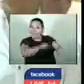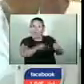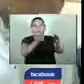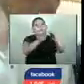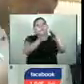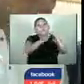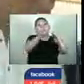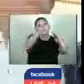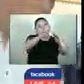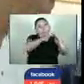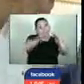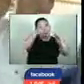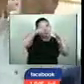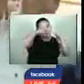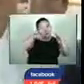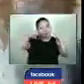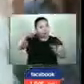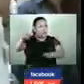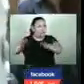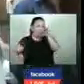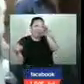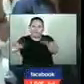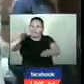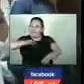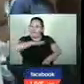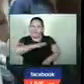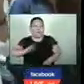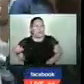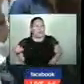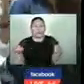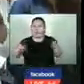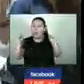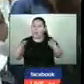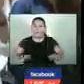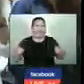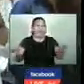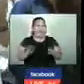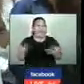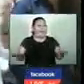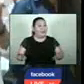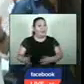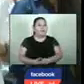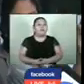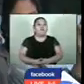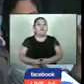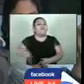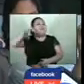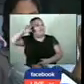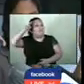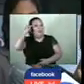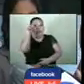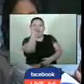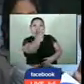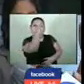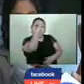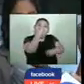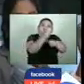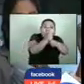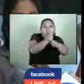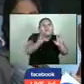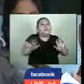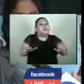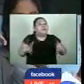estatus de refugiado, la justicia salvadoreña no podría actuar en su contra. Eso significa que cualquier